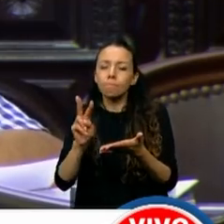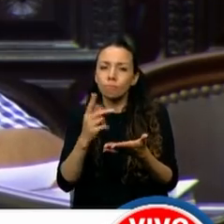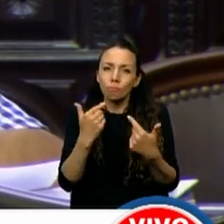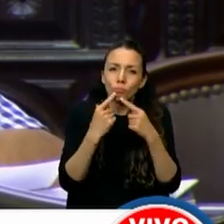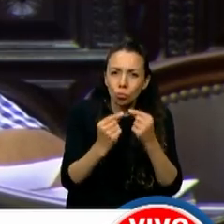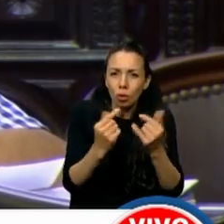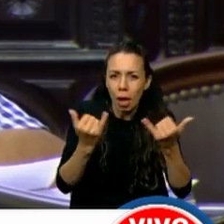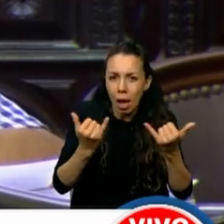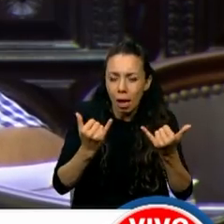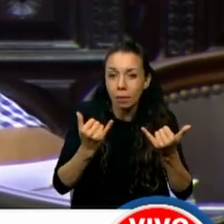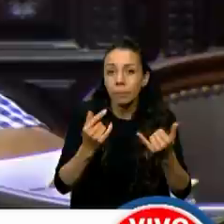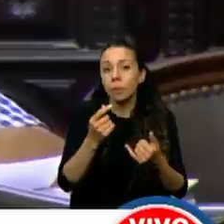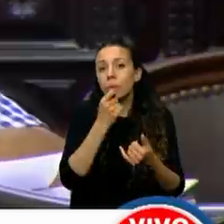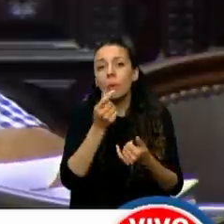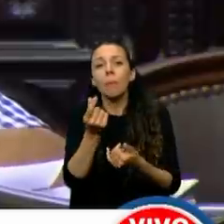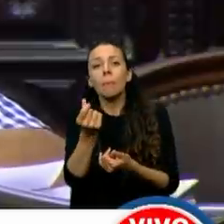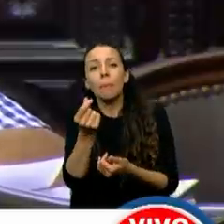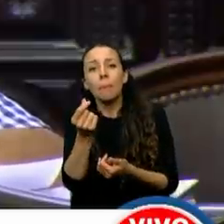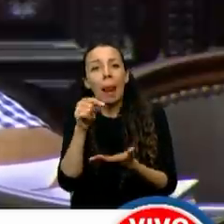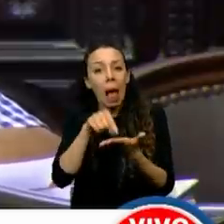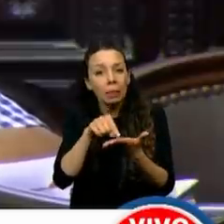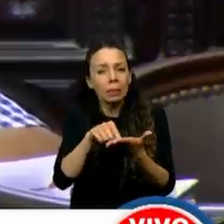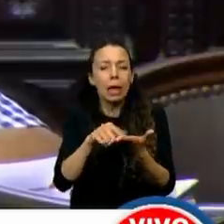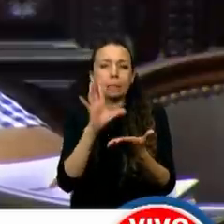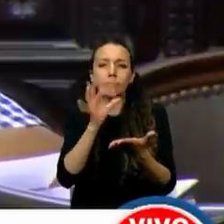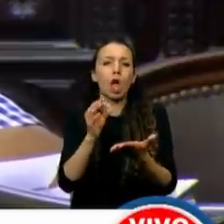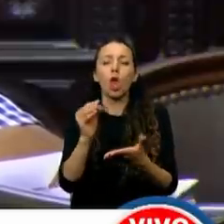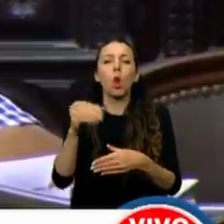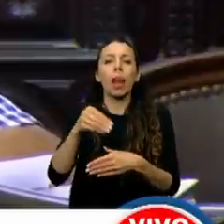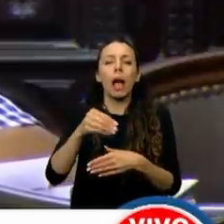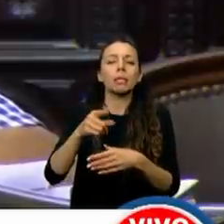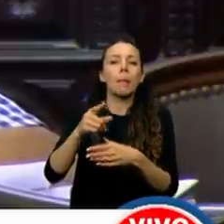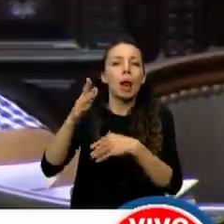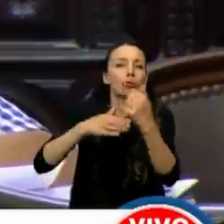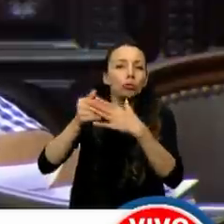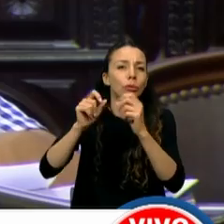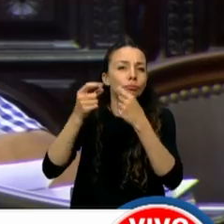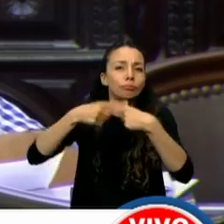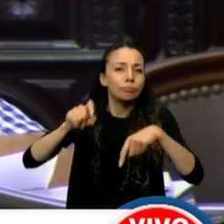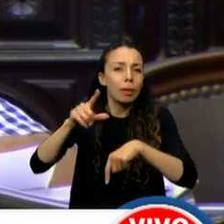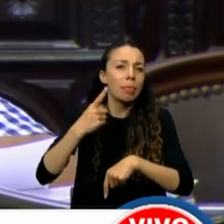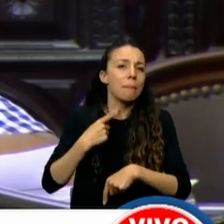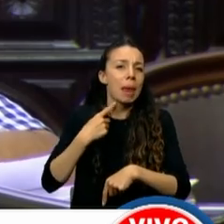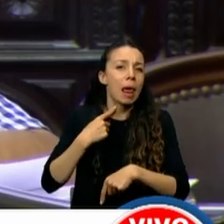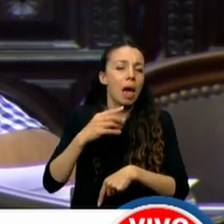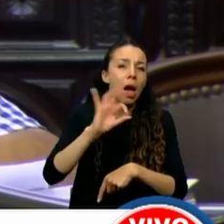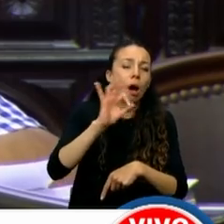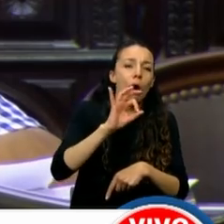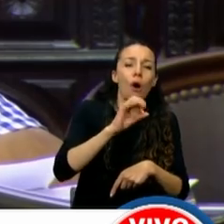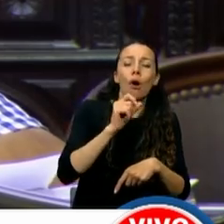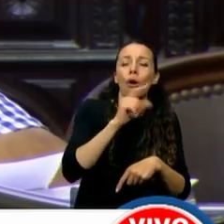paz la plata para fabricar las dragas para el río paraná o para reactivar la industria ferroviaria nacional pero no nos confundimos